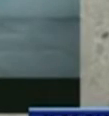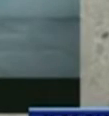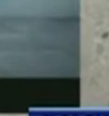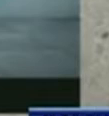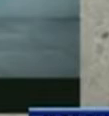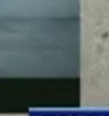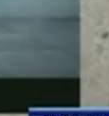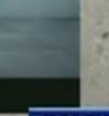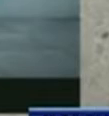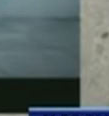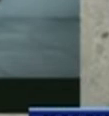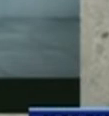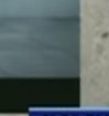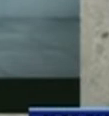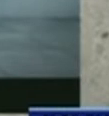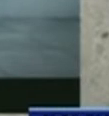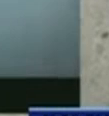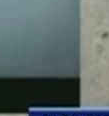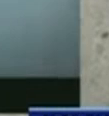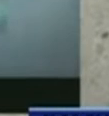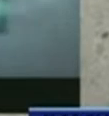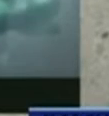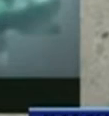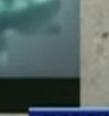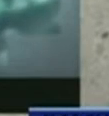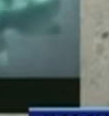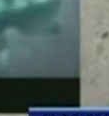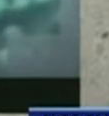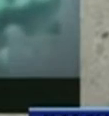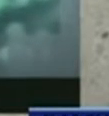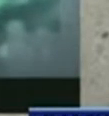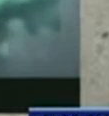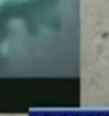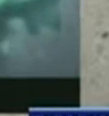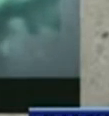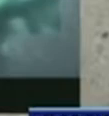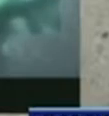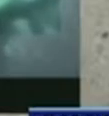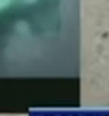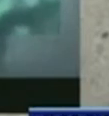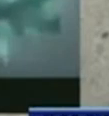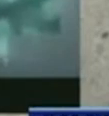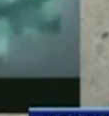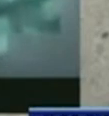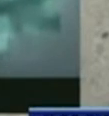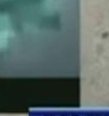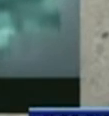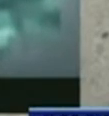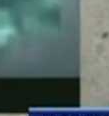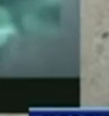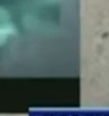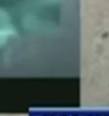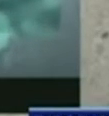en Brasil implica una declaración de guerra de los ricos en contra de los pobres, de los eurodescendientes